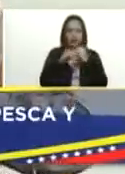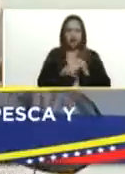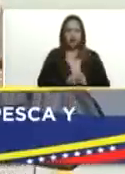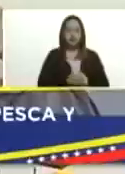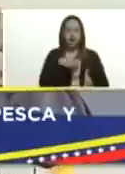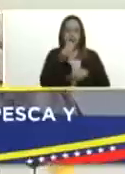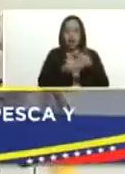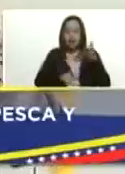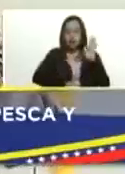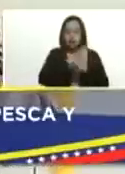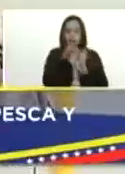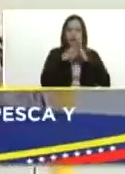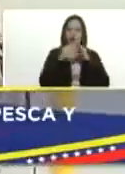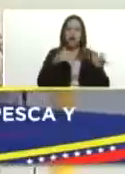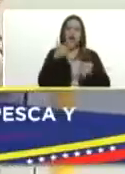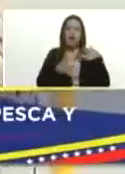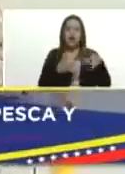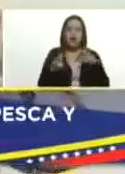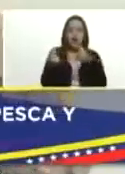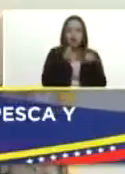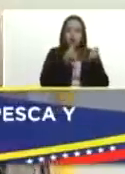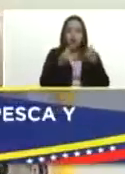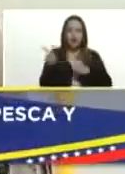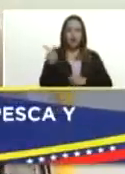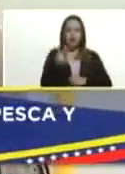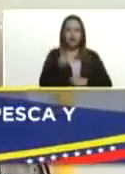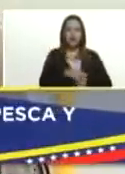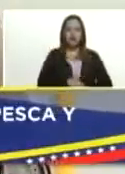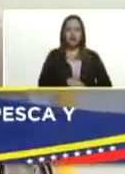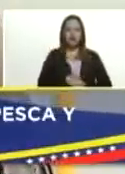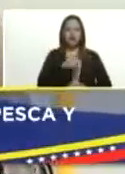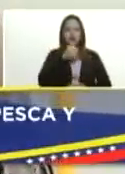haciendo crecer todas las actividades de la economía venezolana.